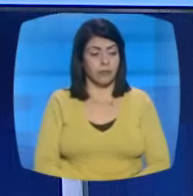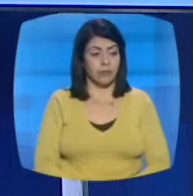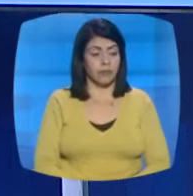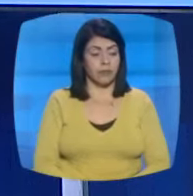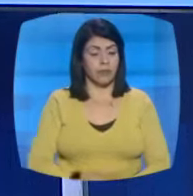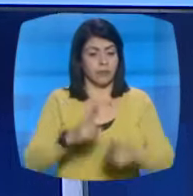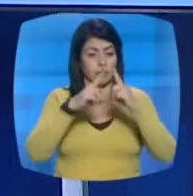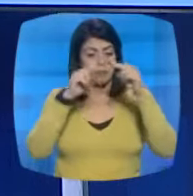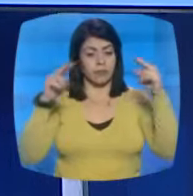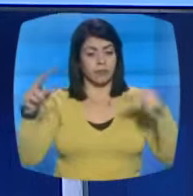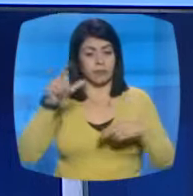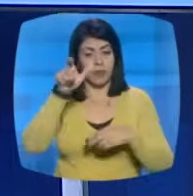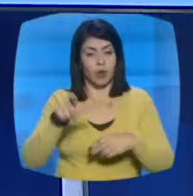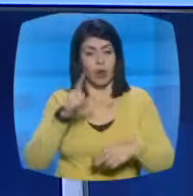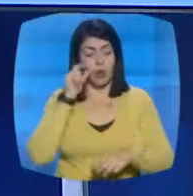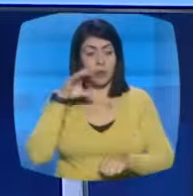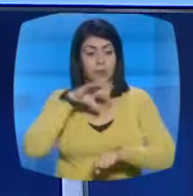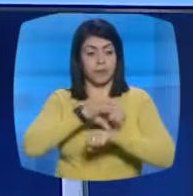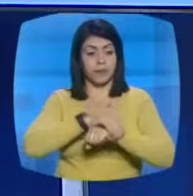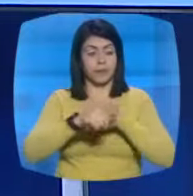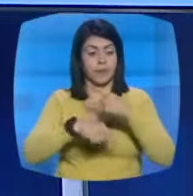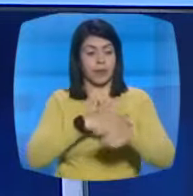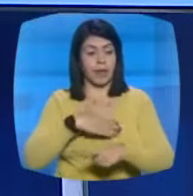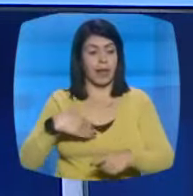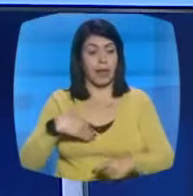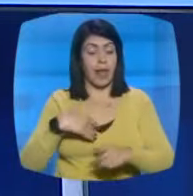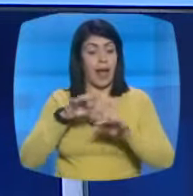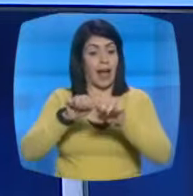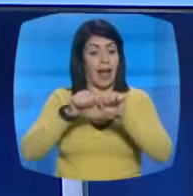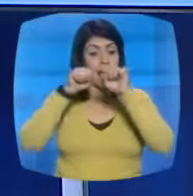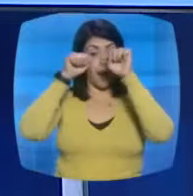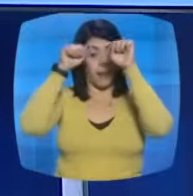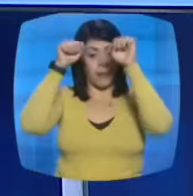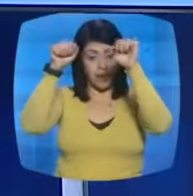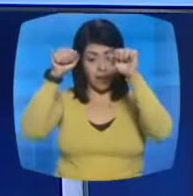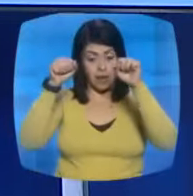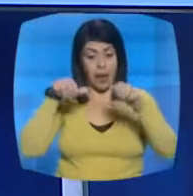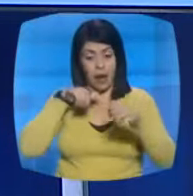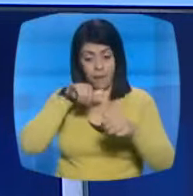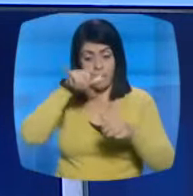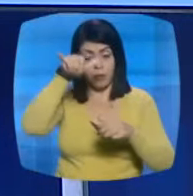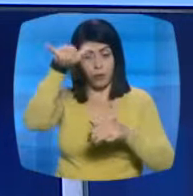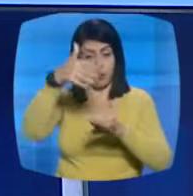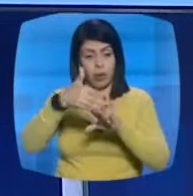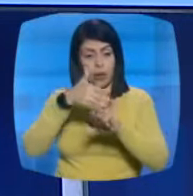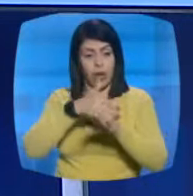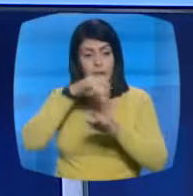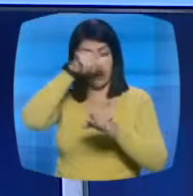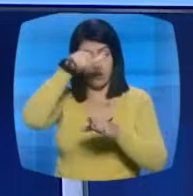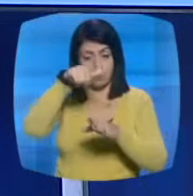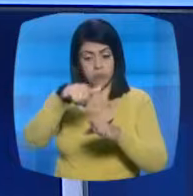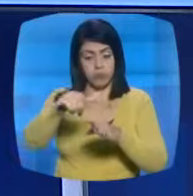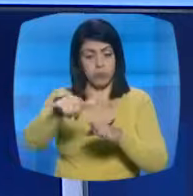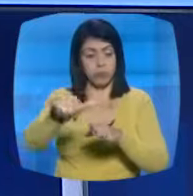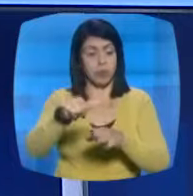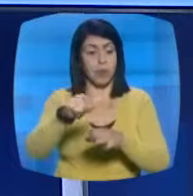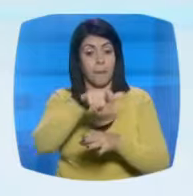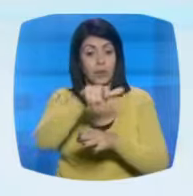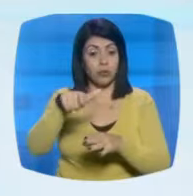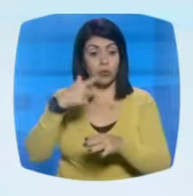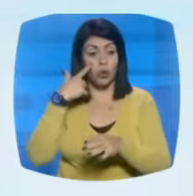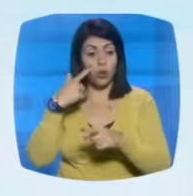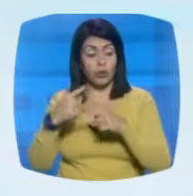Nos vamos a Panamá, donde un sujeto fue detenido tras intentar abrir la puerta de emergencia de un avión minutos antes de aterrizar el vuelo.